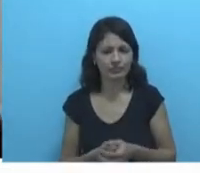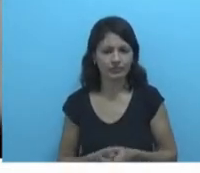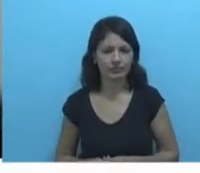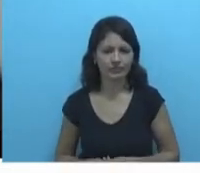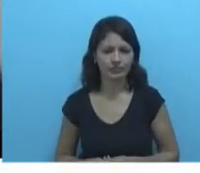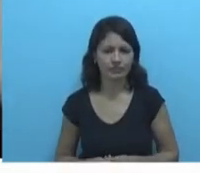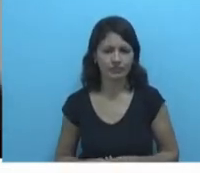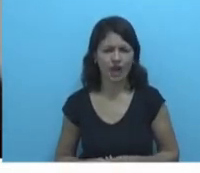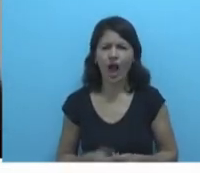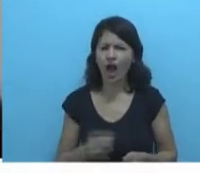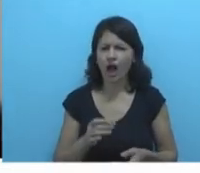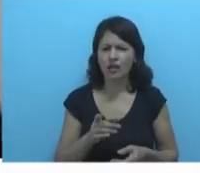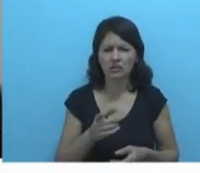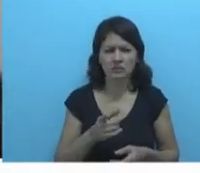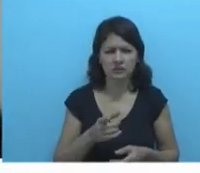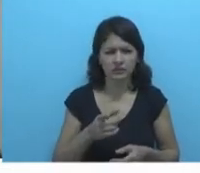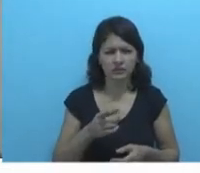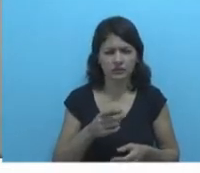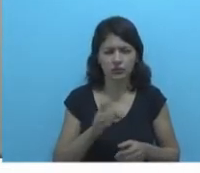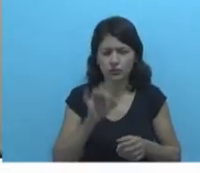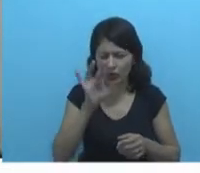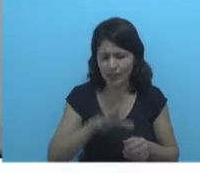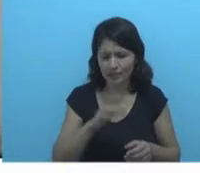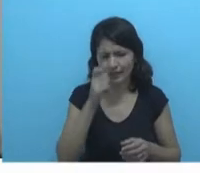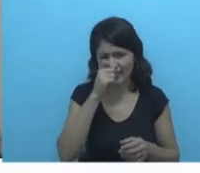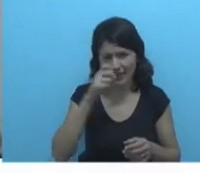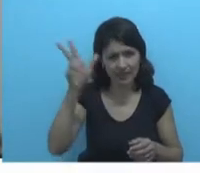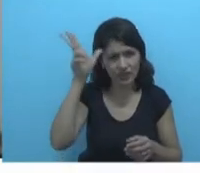100% de nuestra producción, son un 28%.